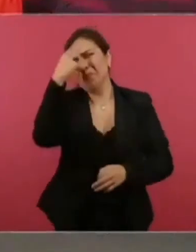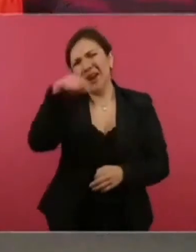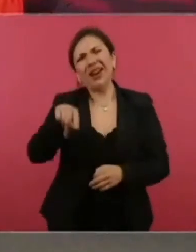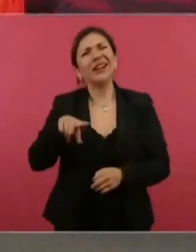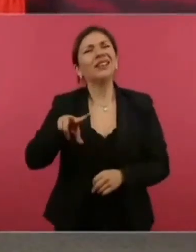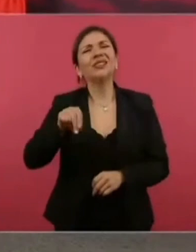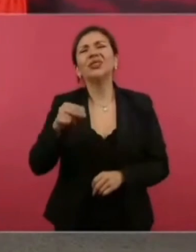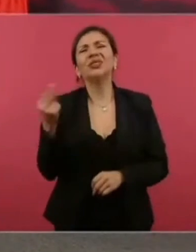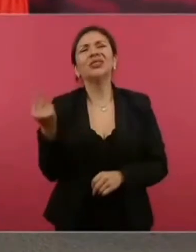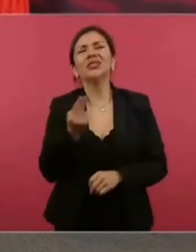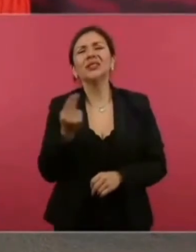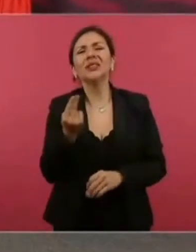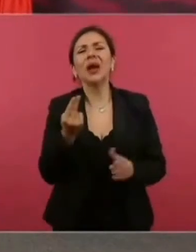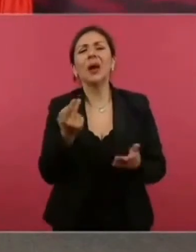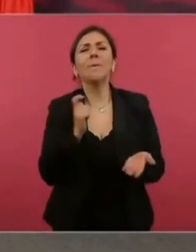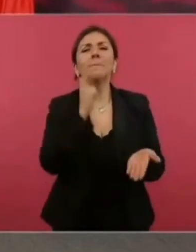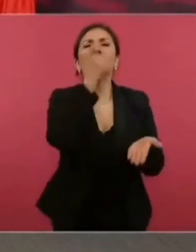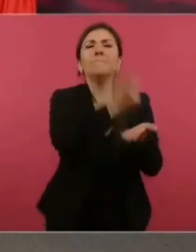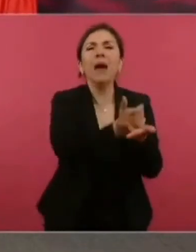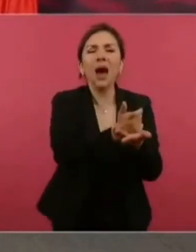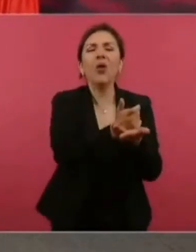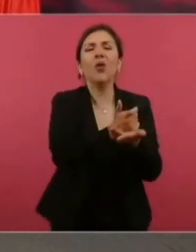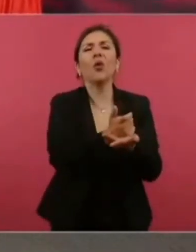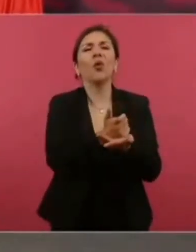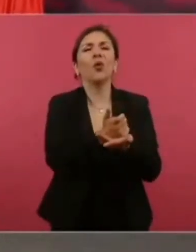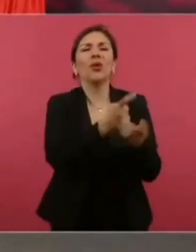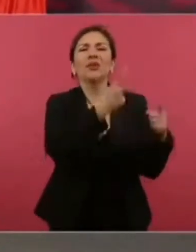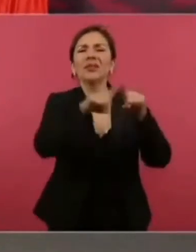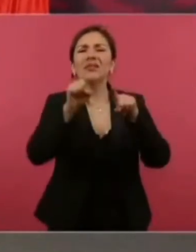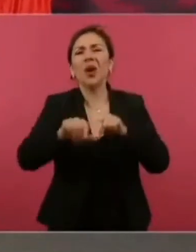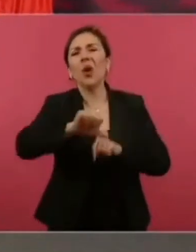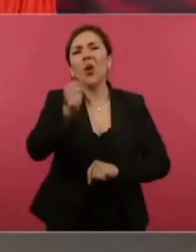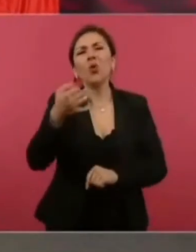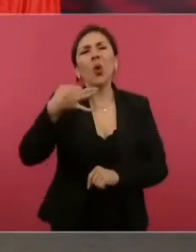ahorrarnos el pago de comisiones.